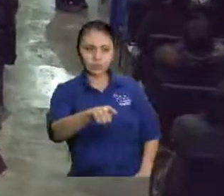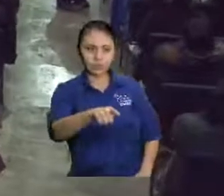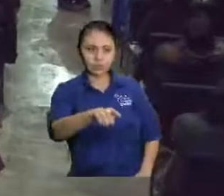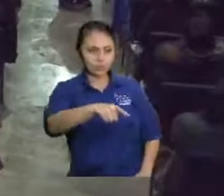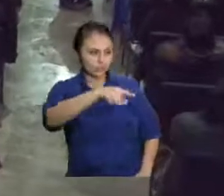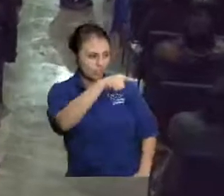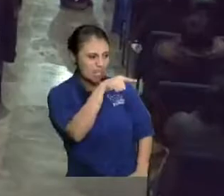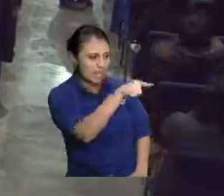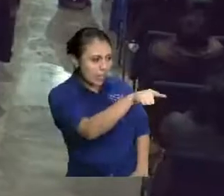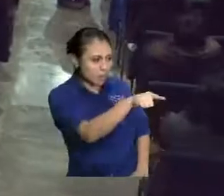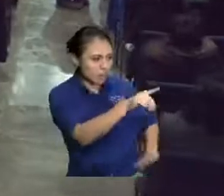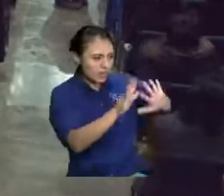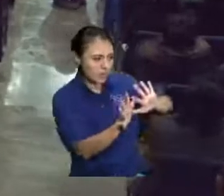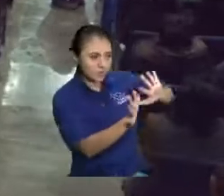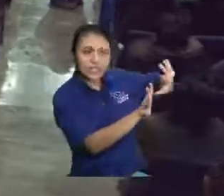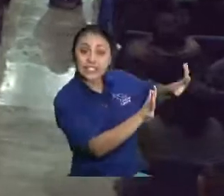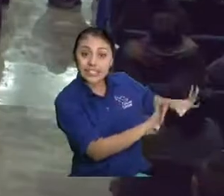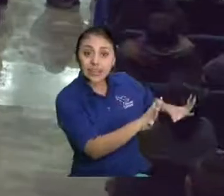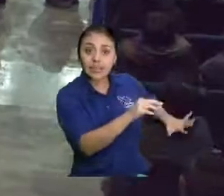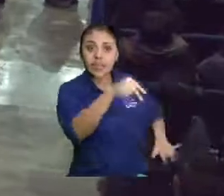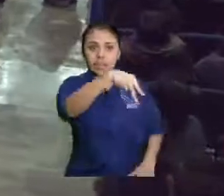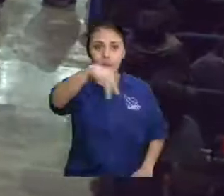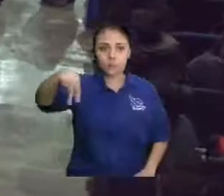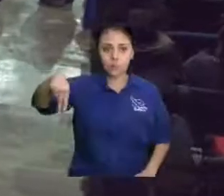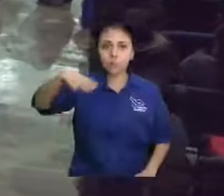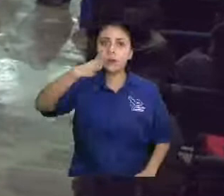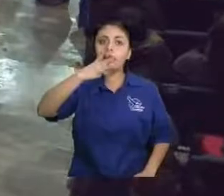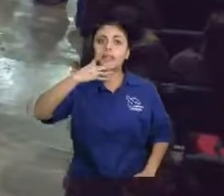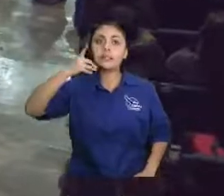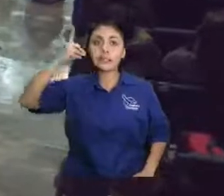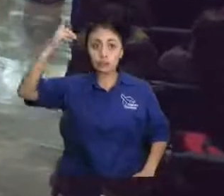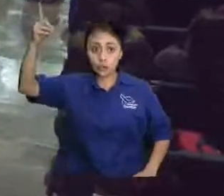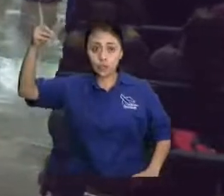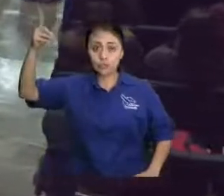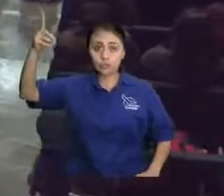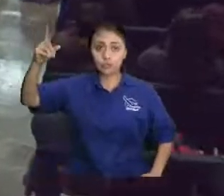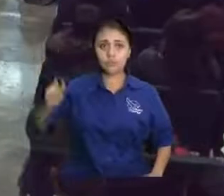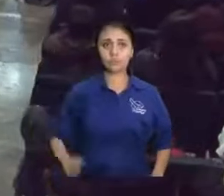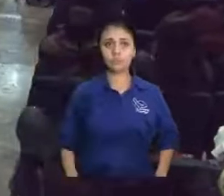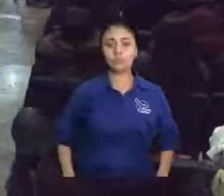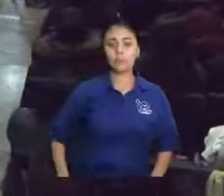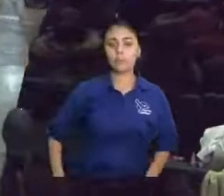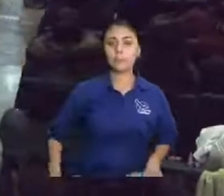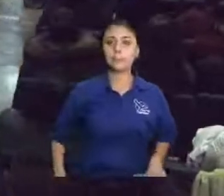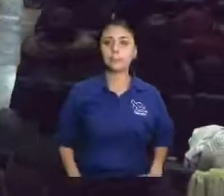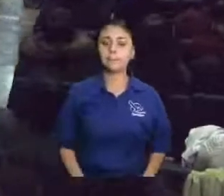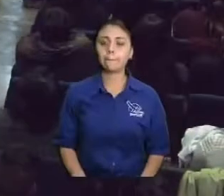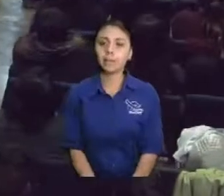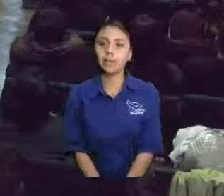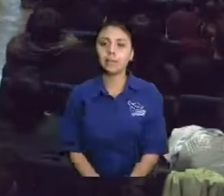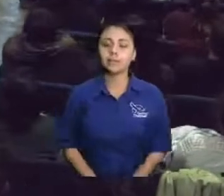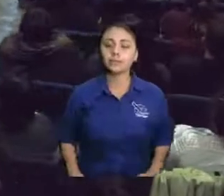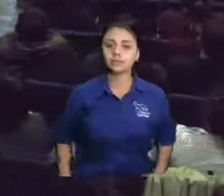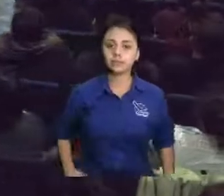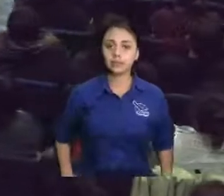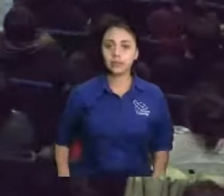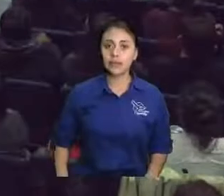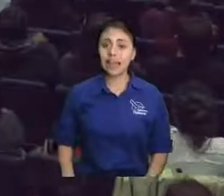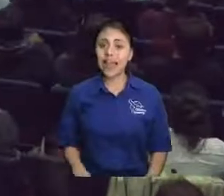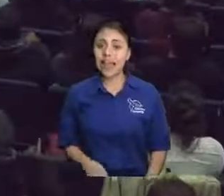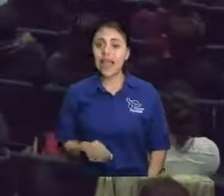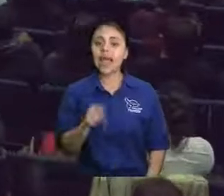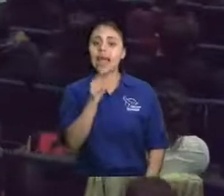Señor. Y claro, ay, gracias a Dios, ¿verdad, hermano Sergio? Que ahí le está dando duro a